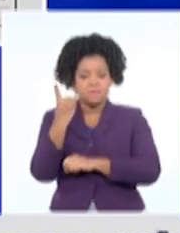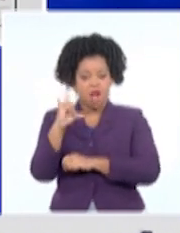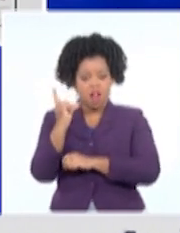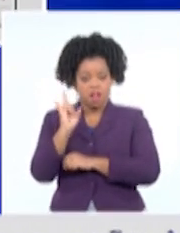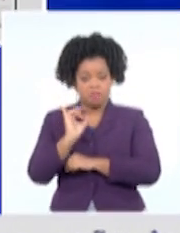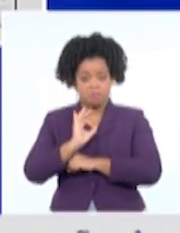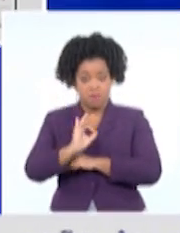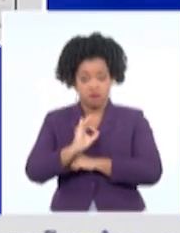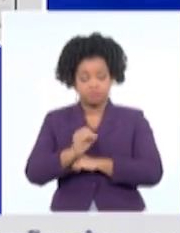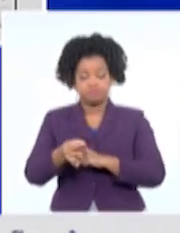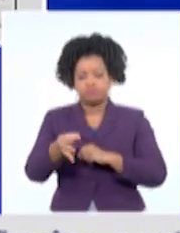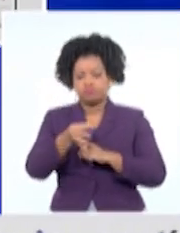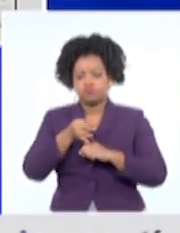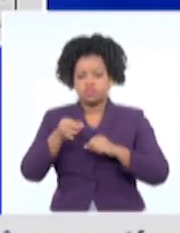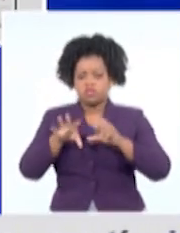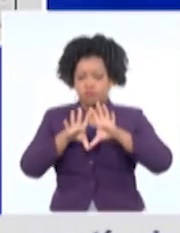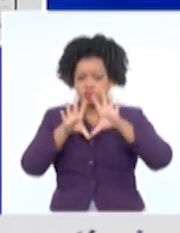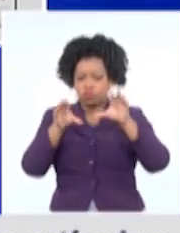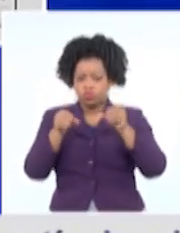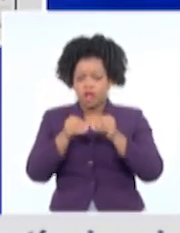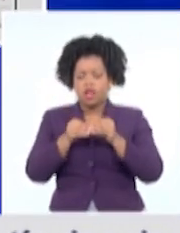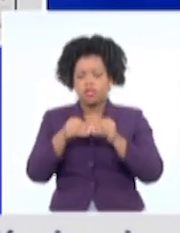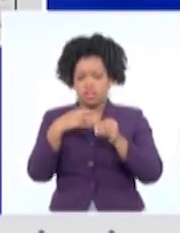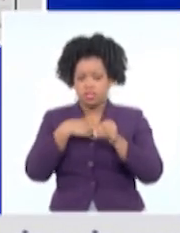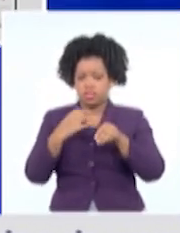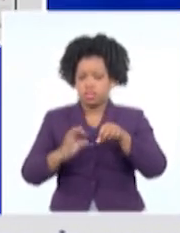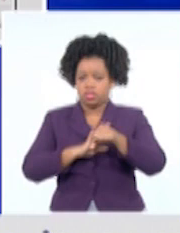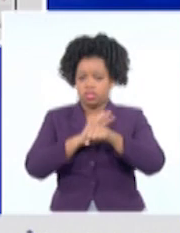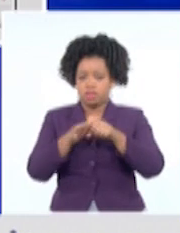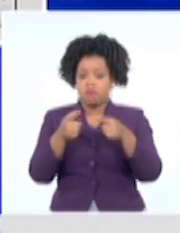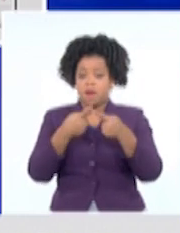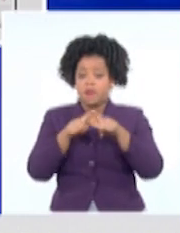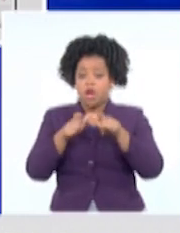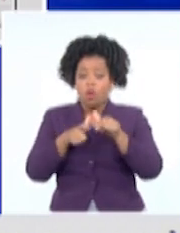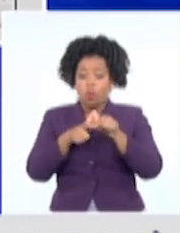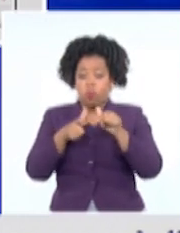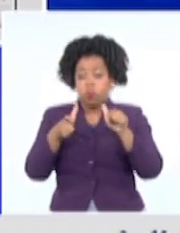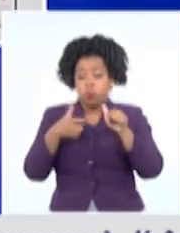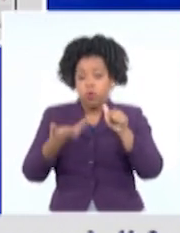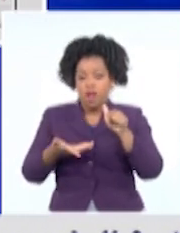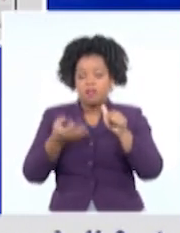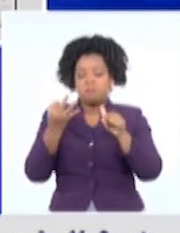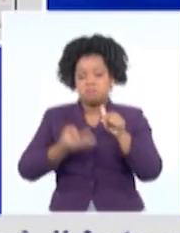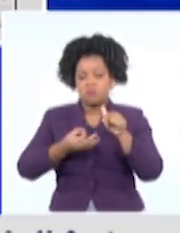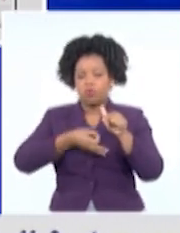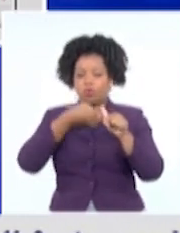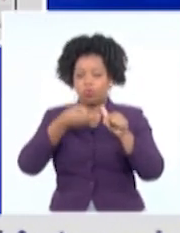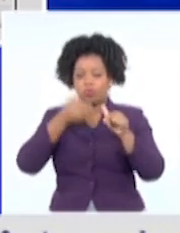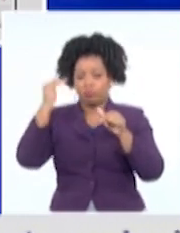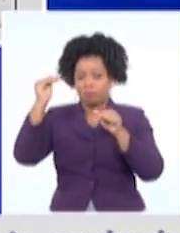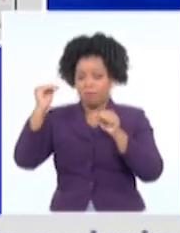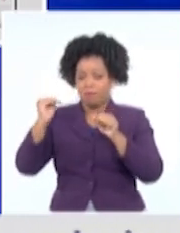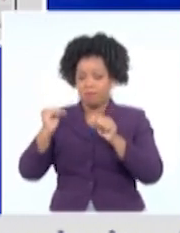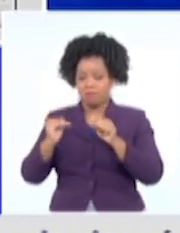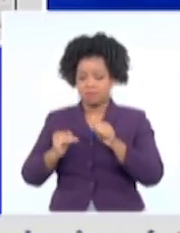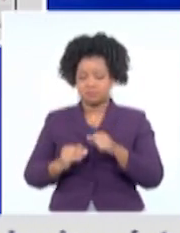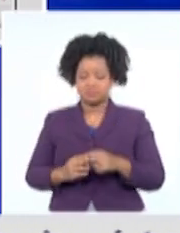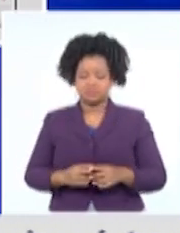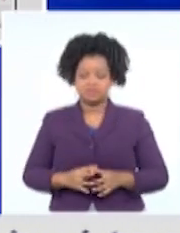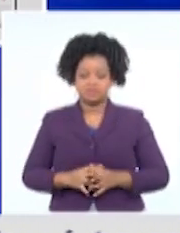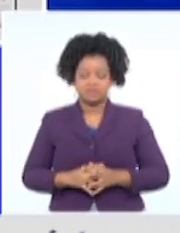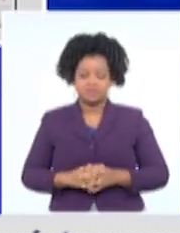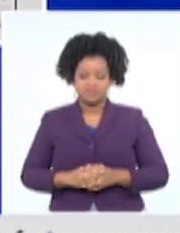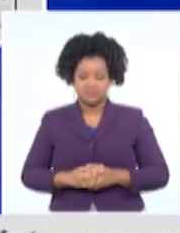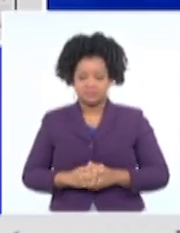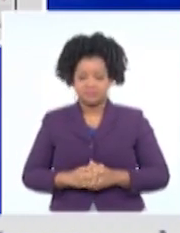todos los municipios ha habido incidencia, pero realmente en este orden de mayor a menor incidencia.